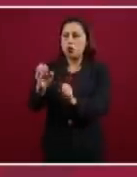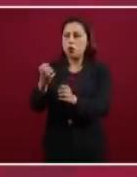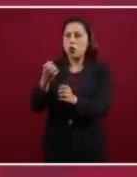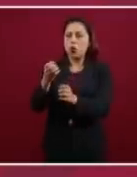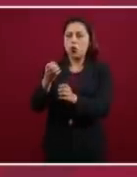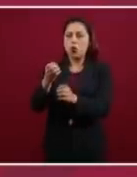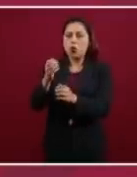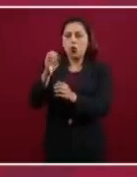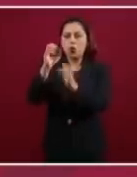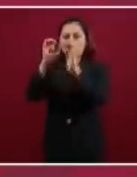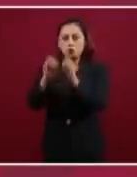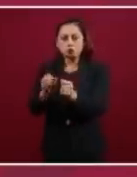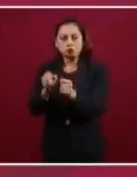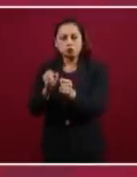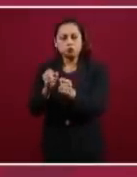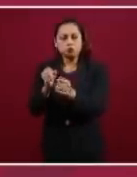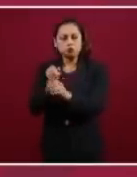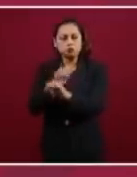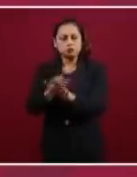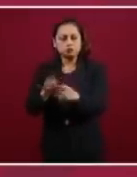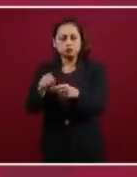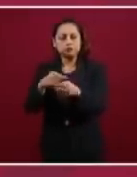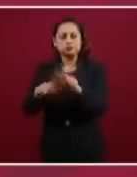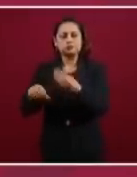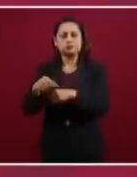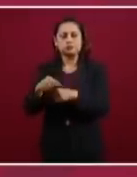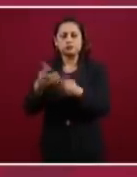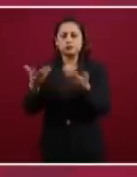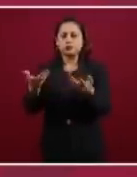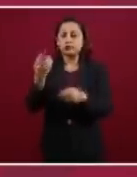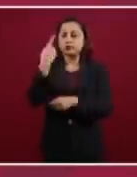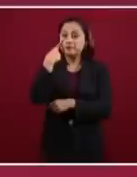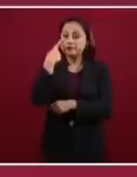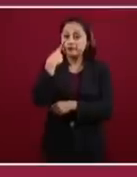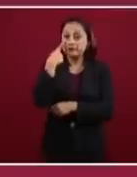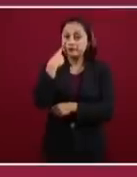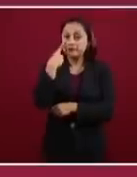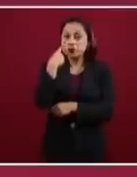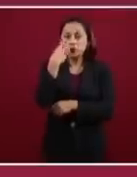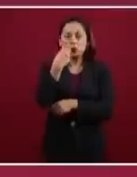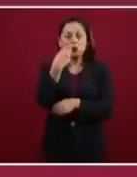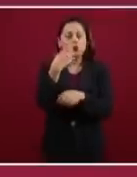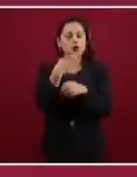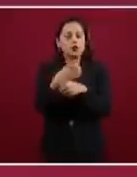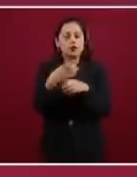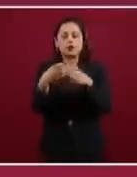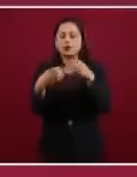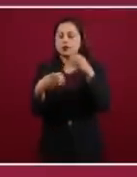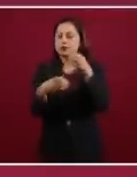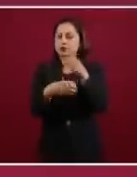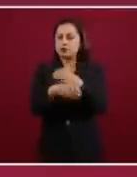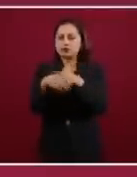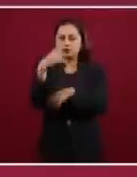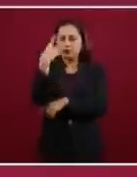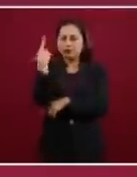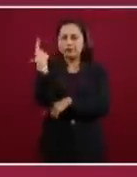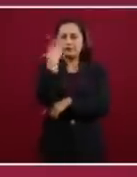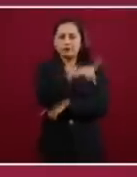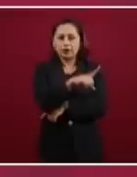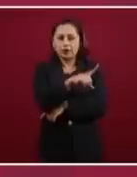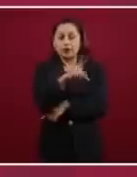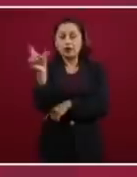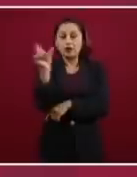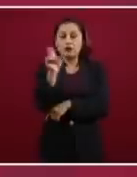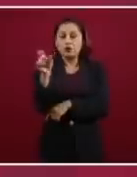no hay cosa peor que esté que sea uno señalado como deshonesto